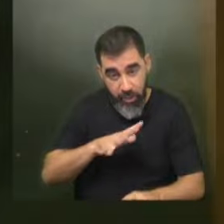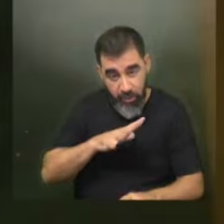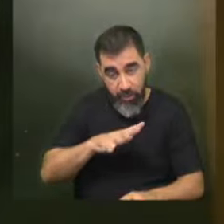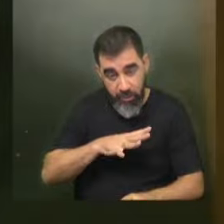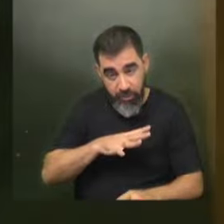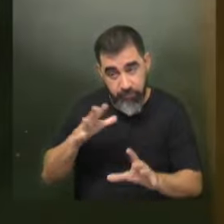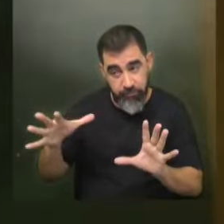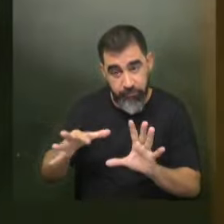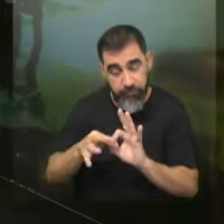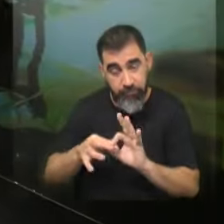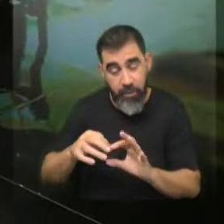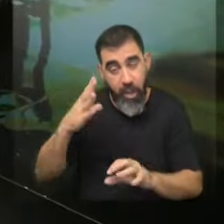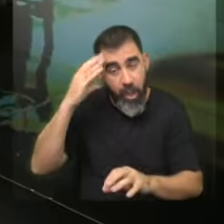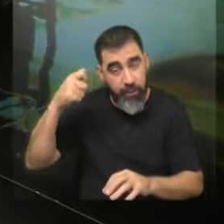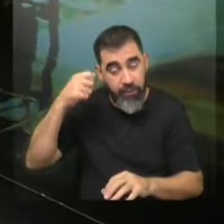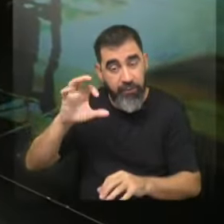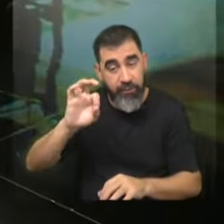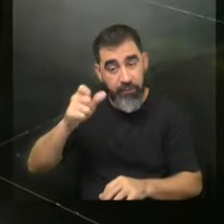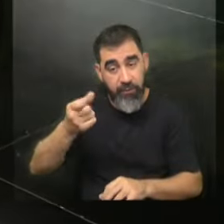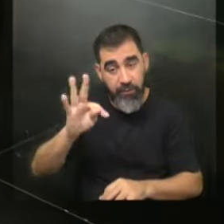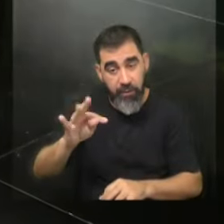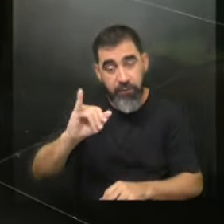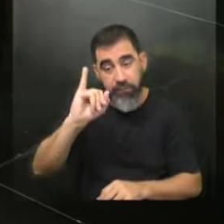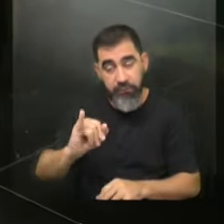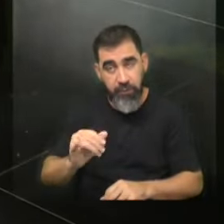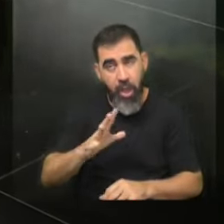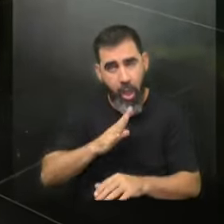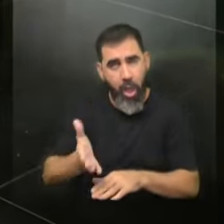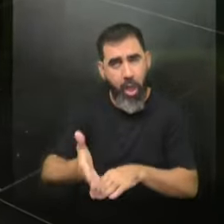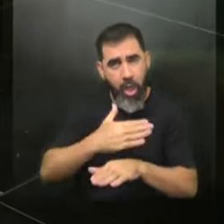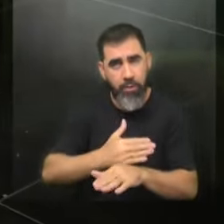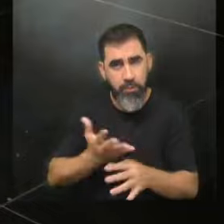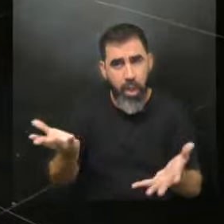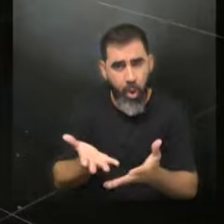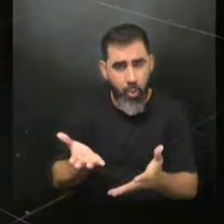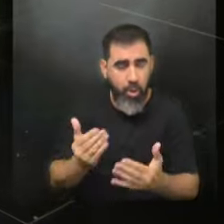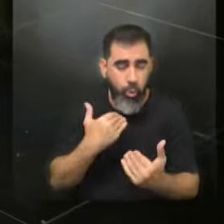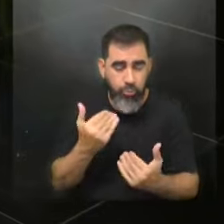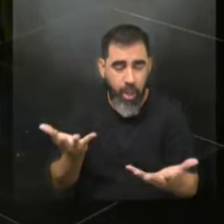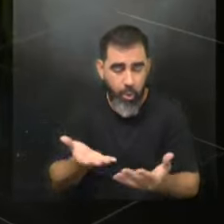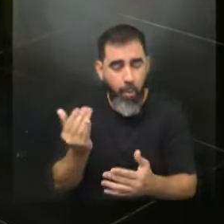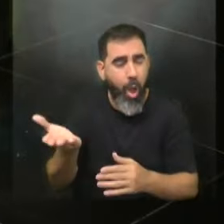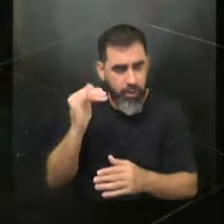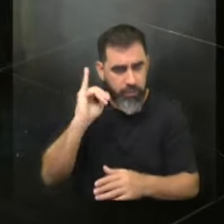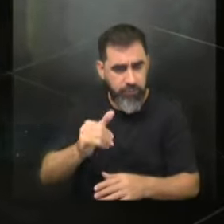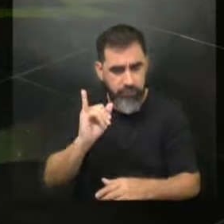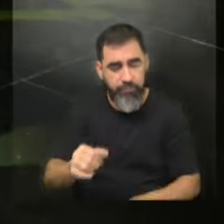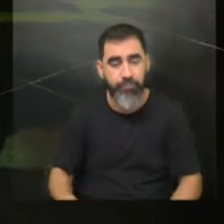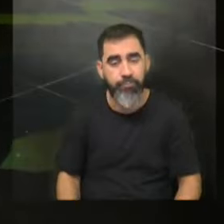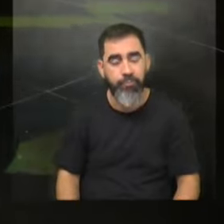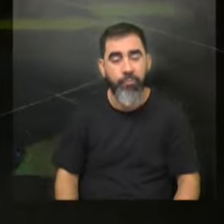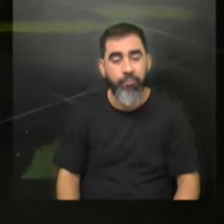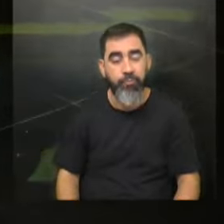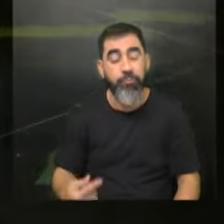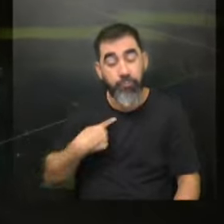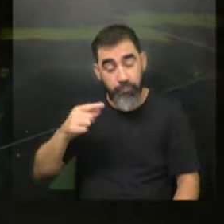tenido vínculo con el Antelsat? Sí, hubo, no sé en este momento, pero seguramente, sí, hubo, seguro. Sí, sí, sí. O sea, porque a esto voy. O sea, yo recuerdo,